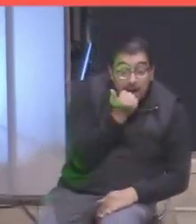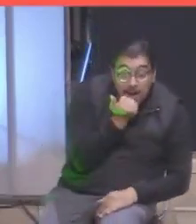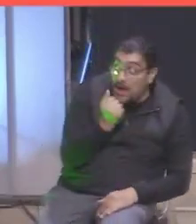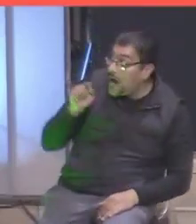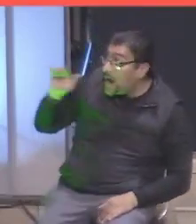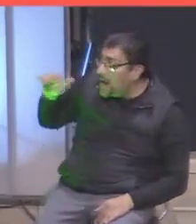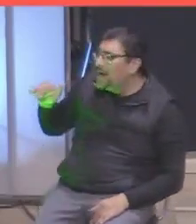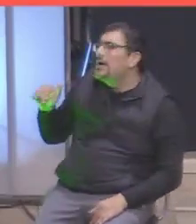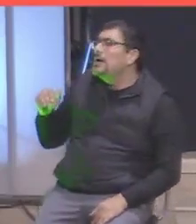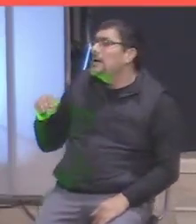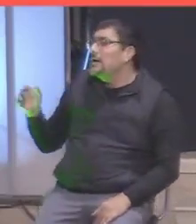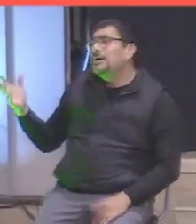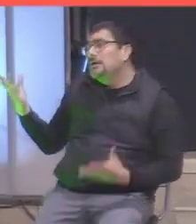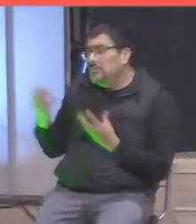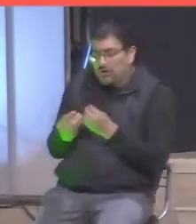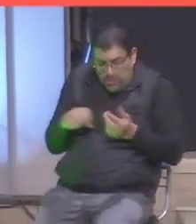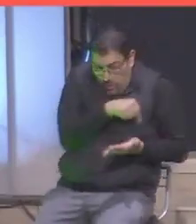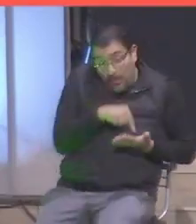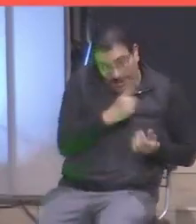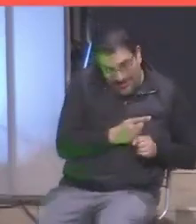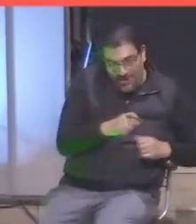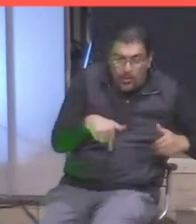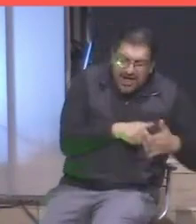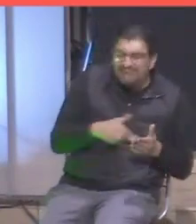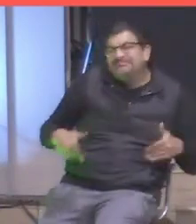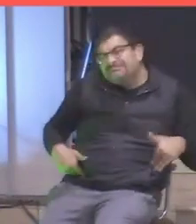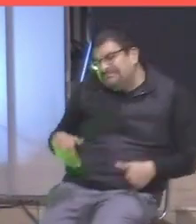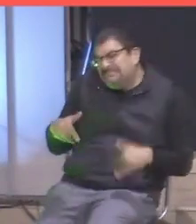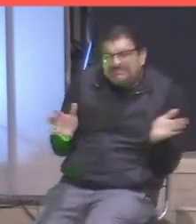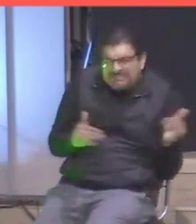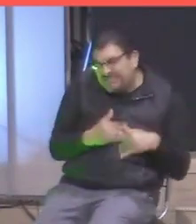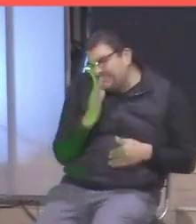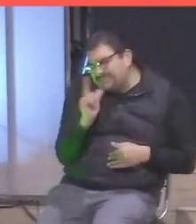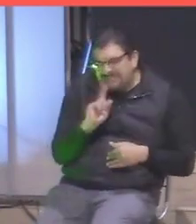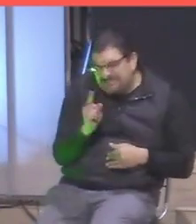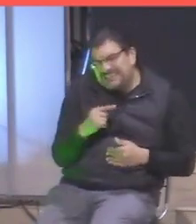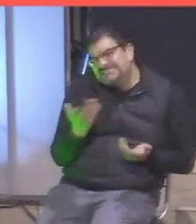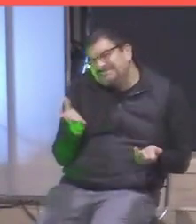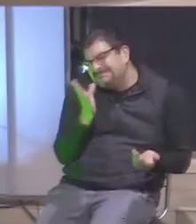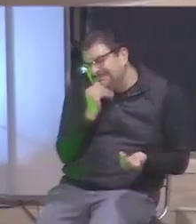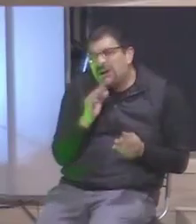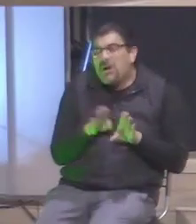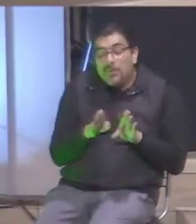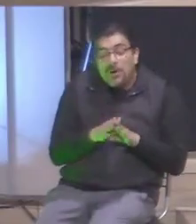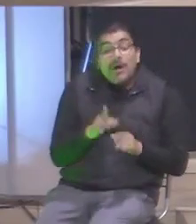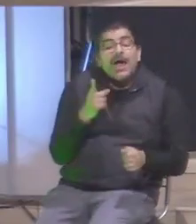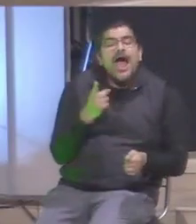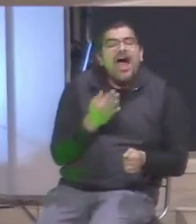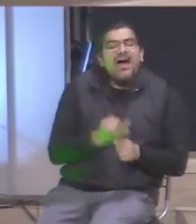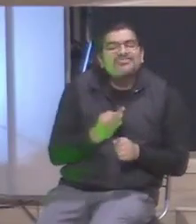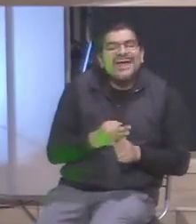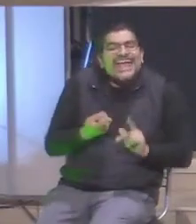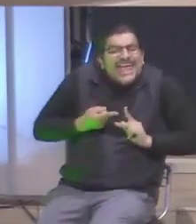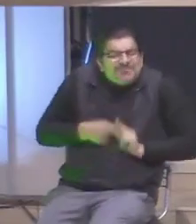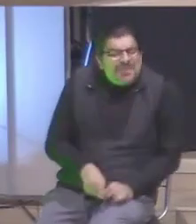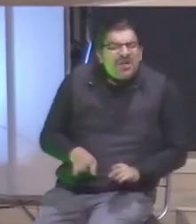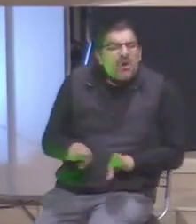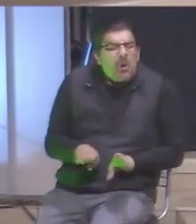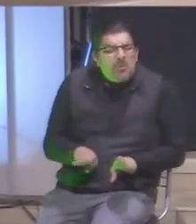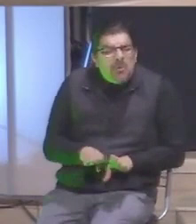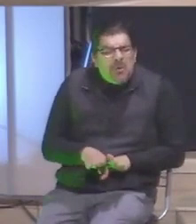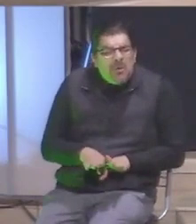Eliseo he aquí el lugar en que moramos contigo nos es estrecho qué fue lo que detonó el